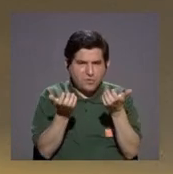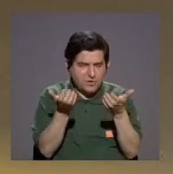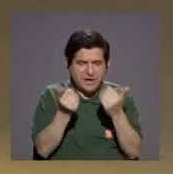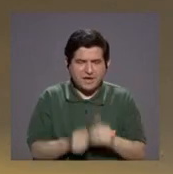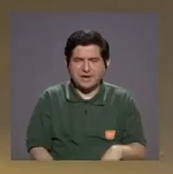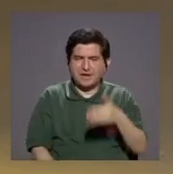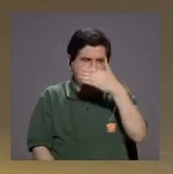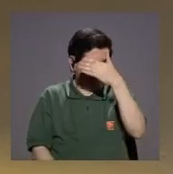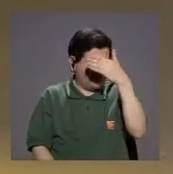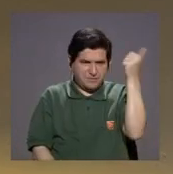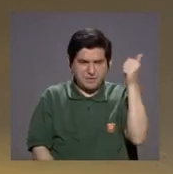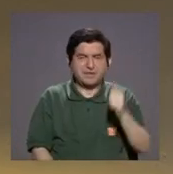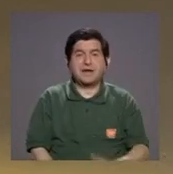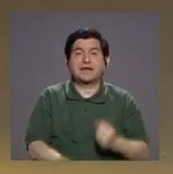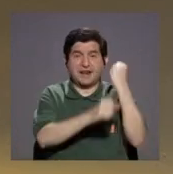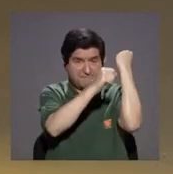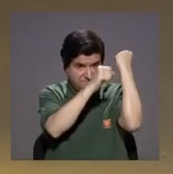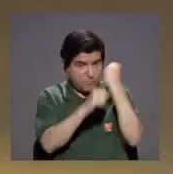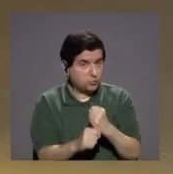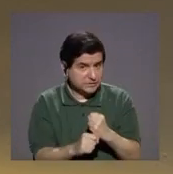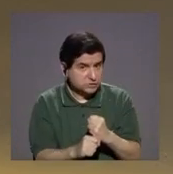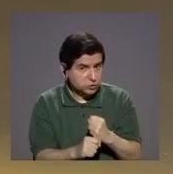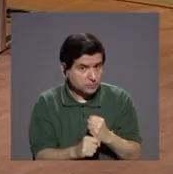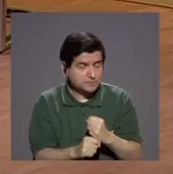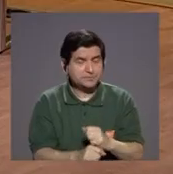es la fundación